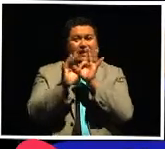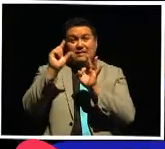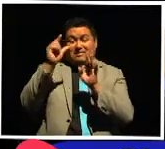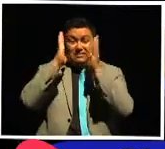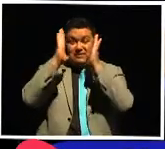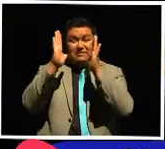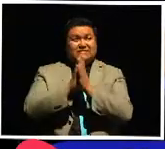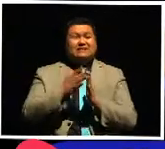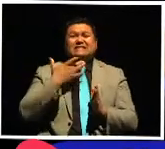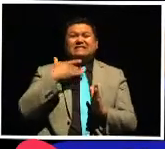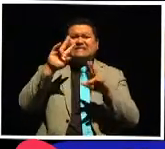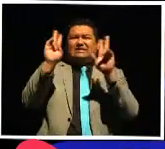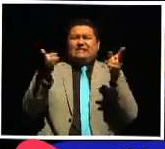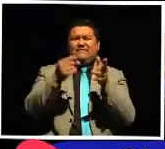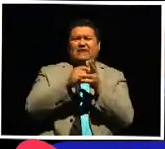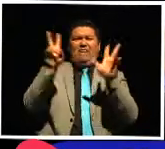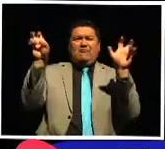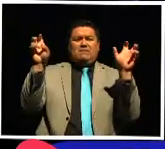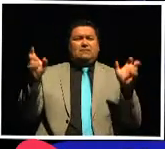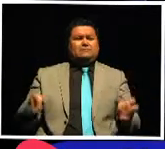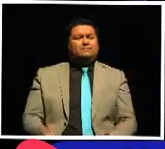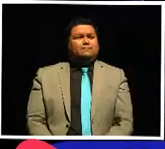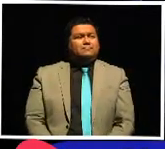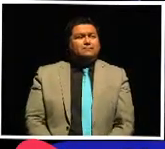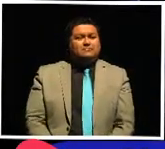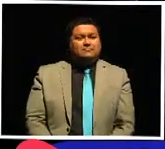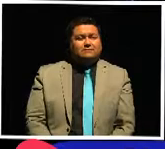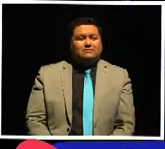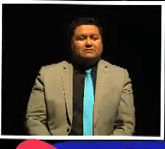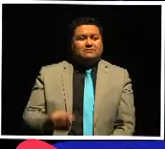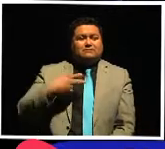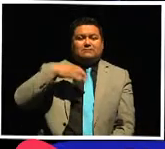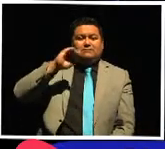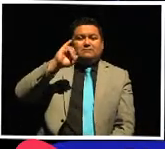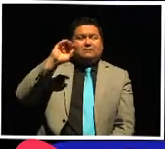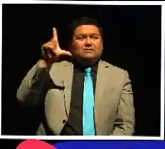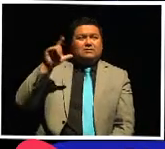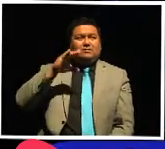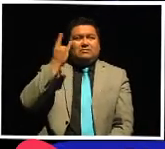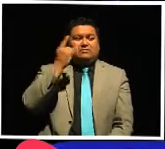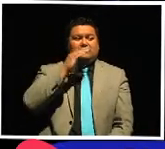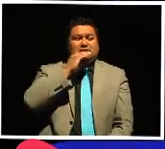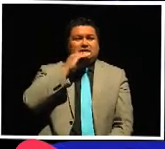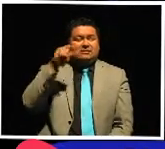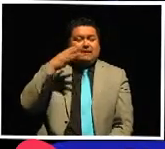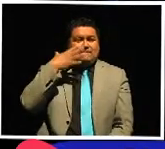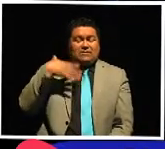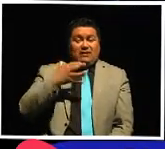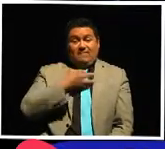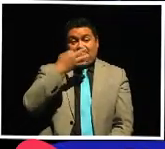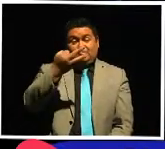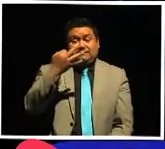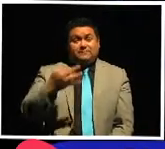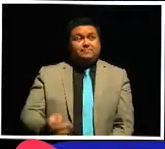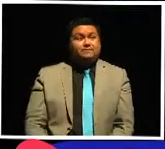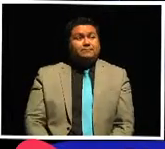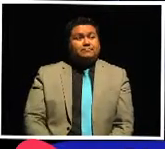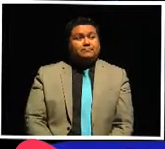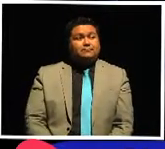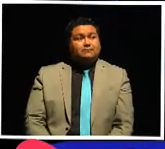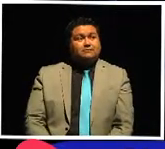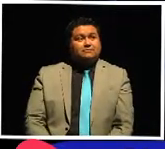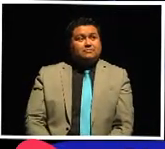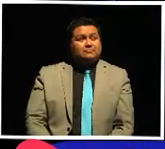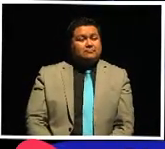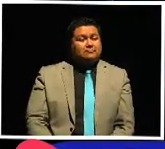de qué significa esta imagen. Soy Neil Nagar, de la Universidad de Concepción. Es importante mencionar que estoy